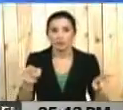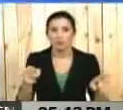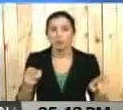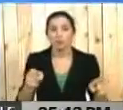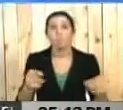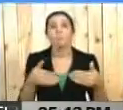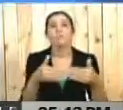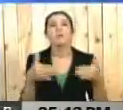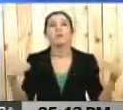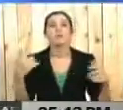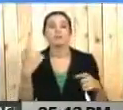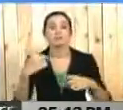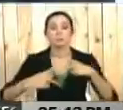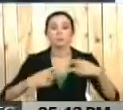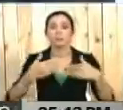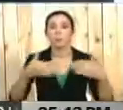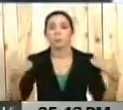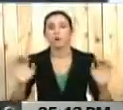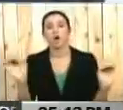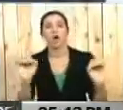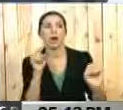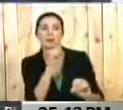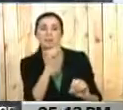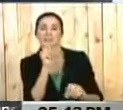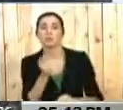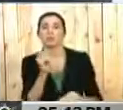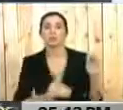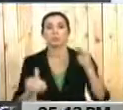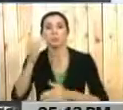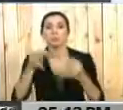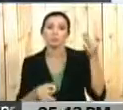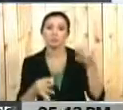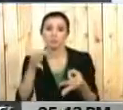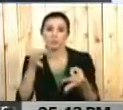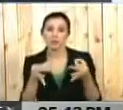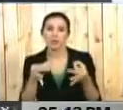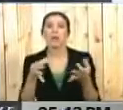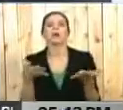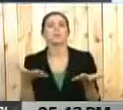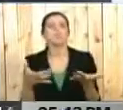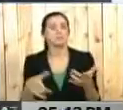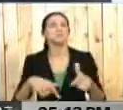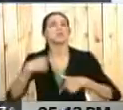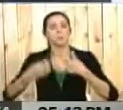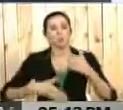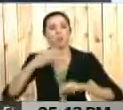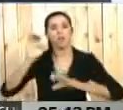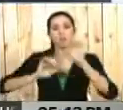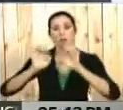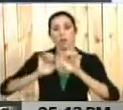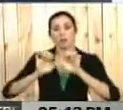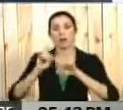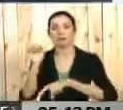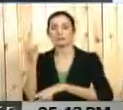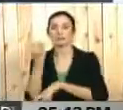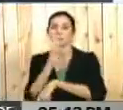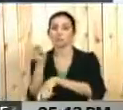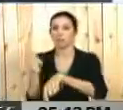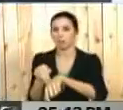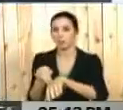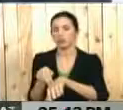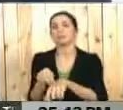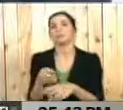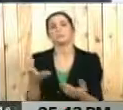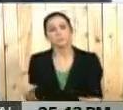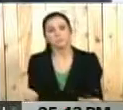tenía que transcurrir en el Tribunal Supremo de Justicia para luego poder evaluar en la Asamblea Nacional. En el